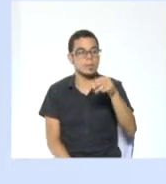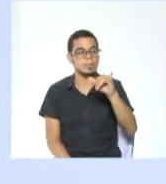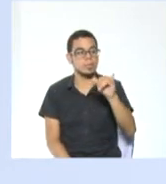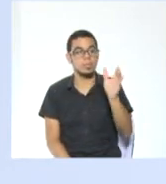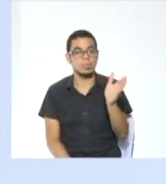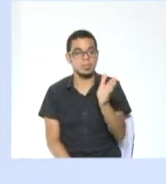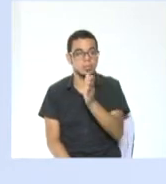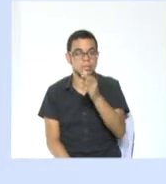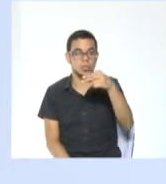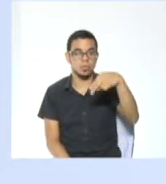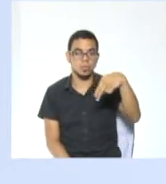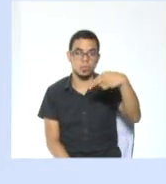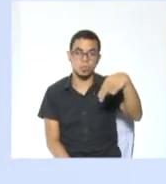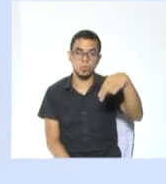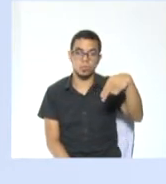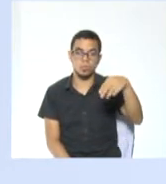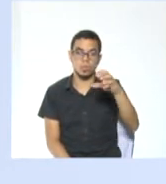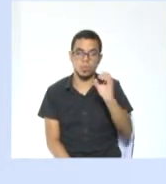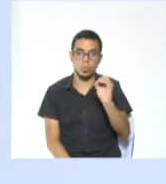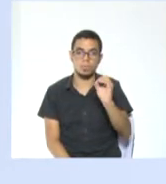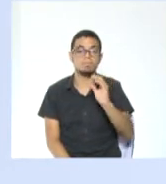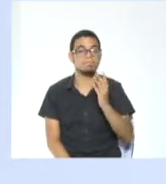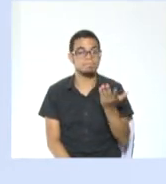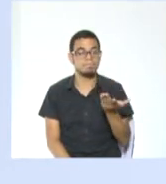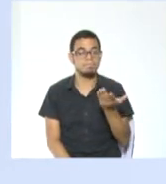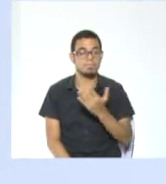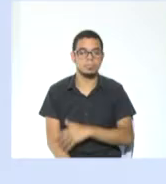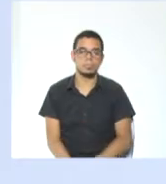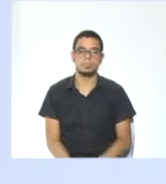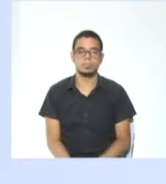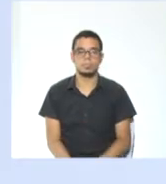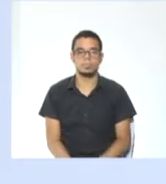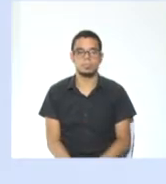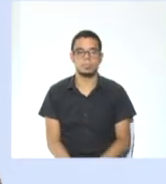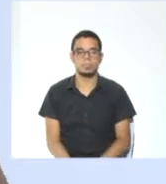Niño es una palabra bisílaba.